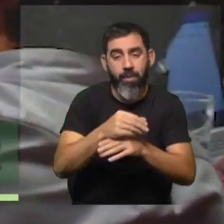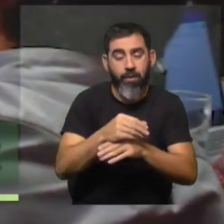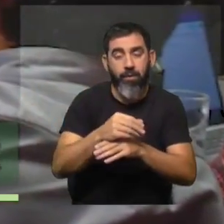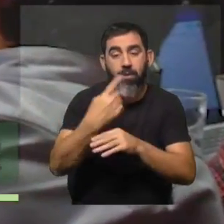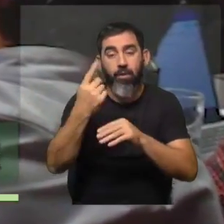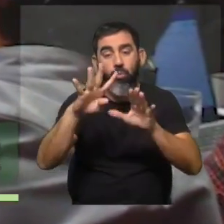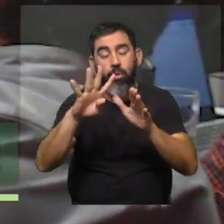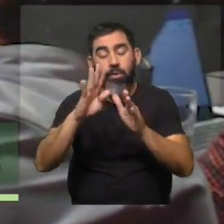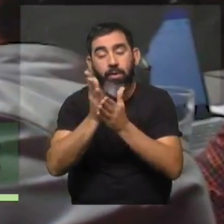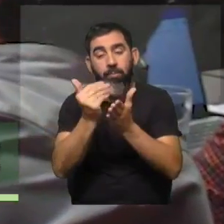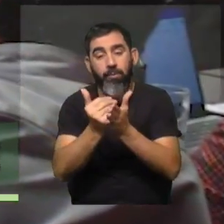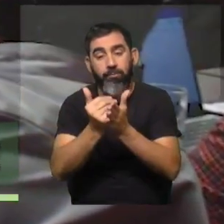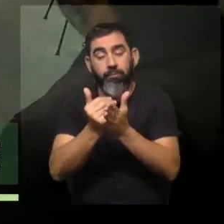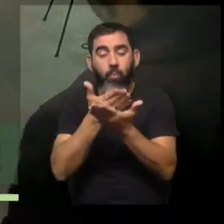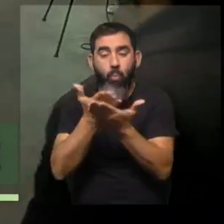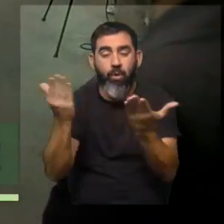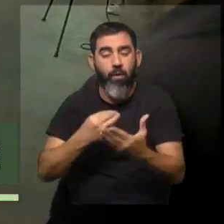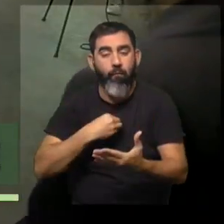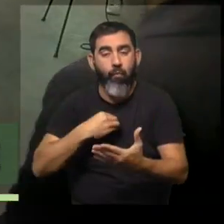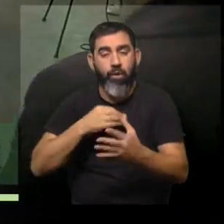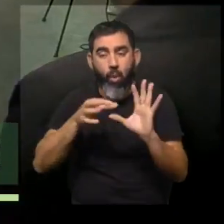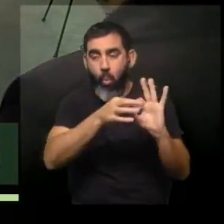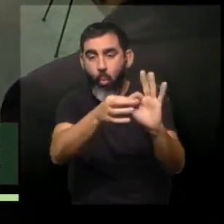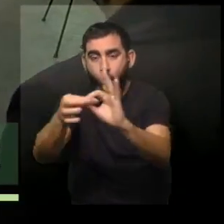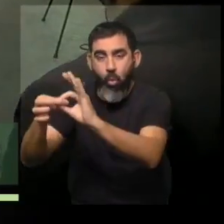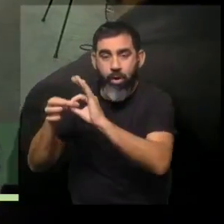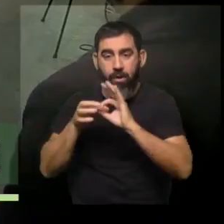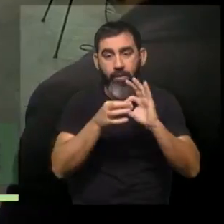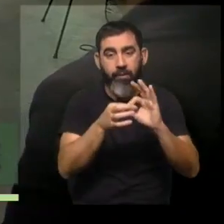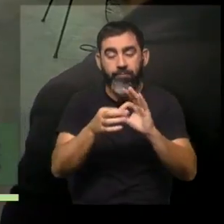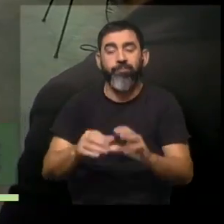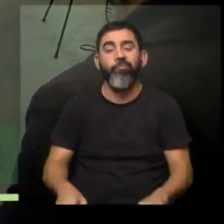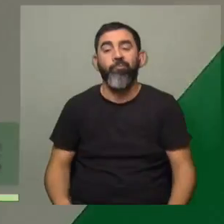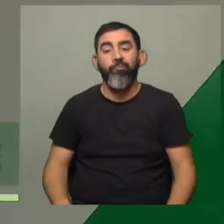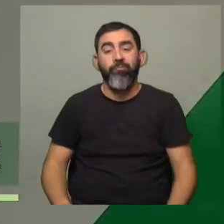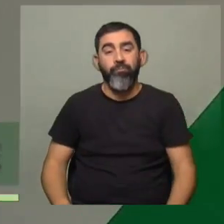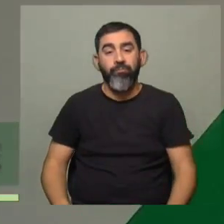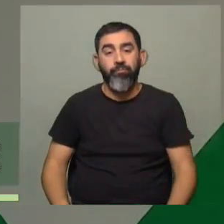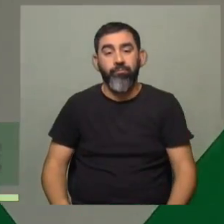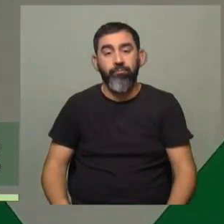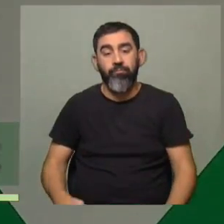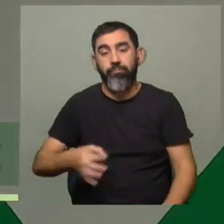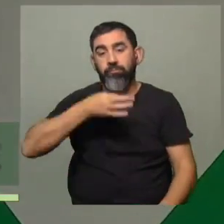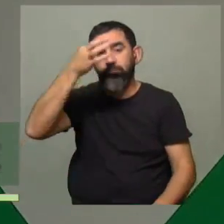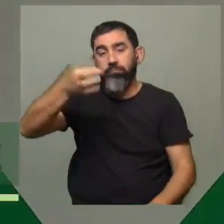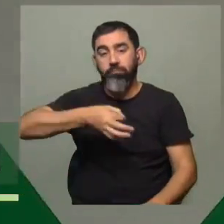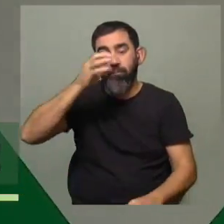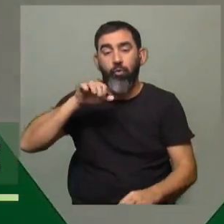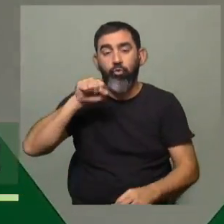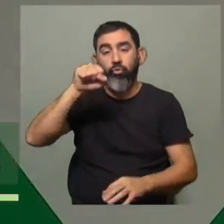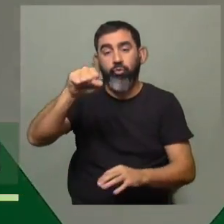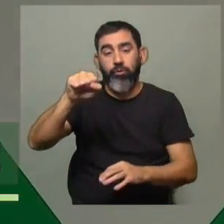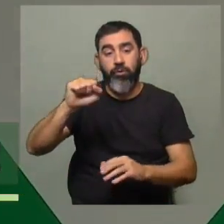del comité central como muestra de la voluntad de unidad de acción dentro de las filas partidarias en la declaración los socialistas